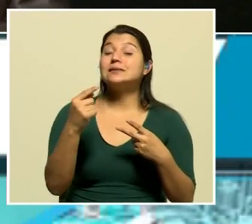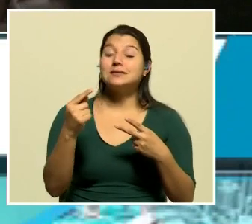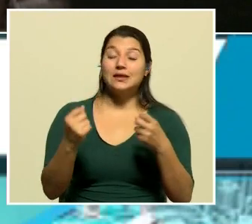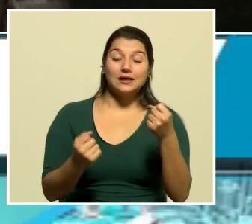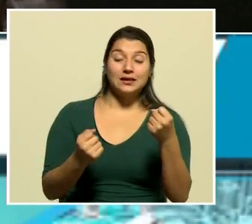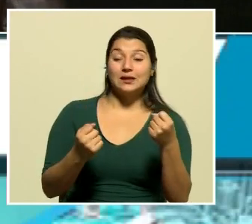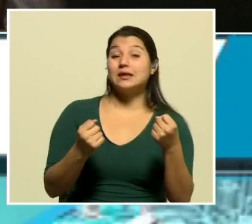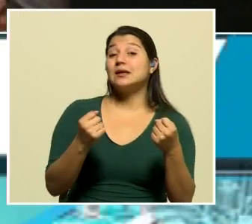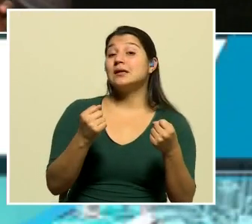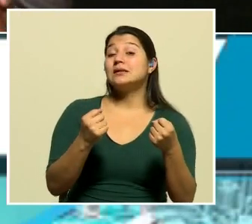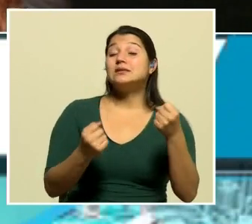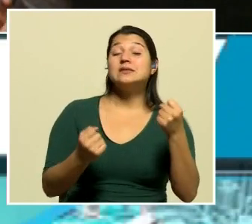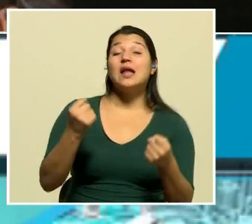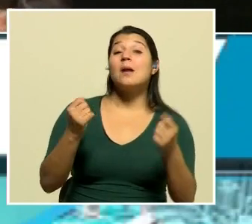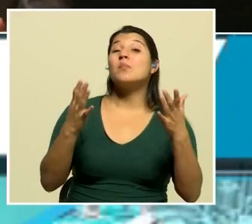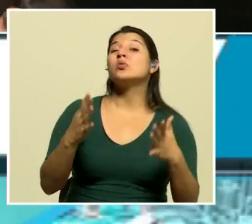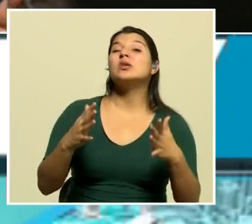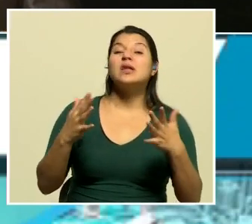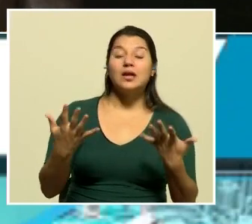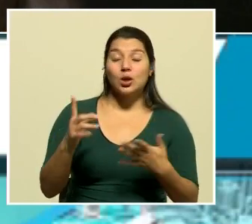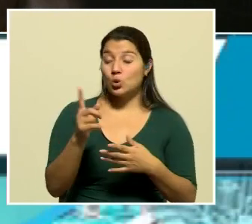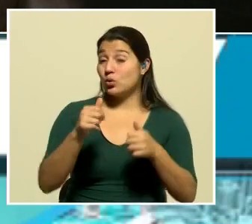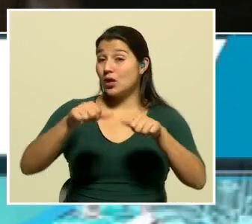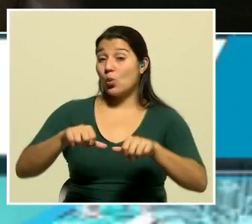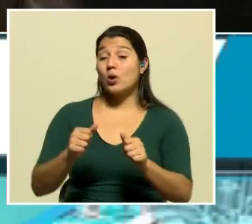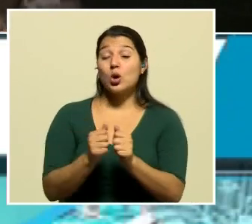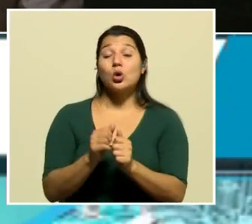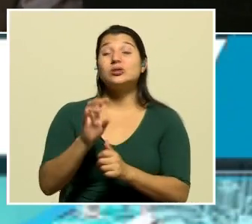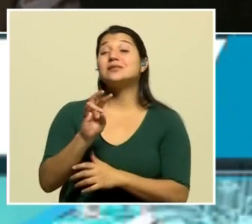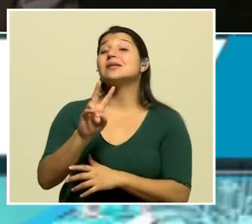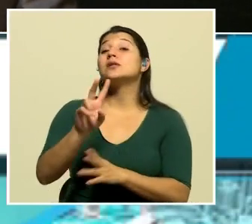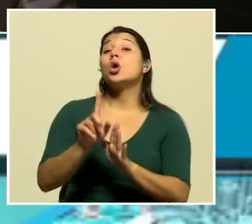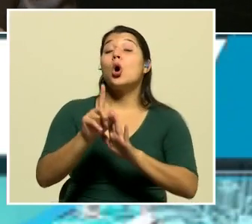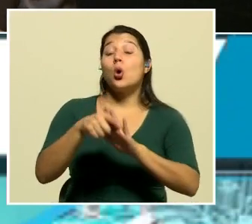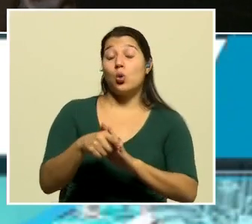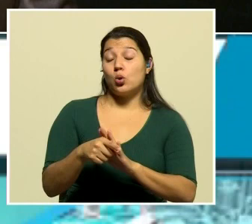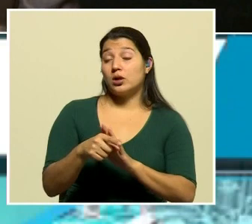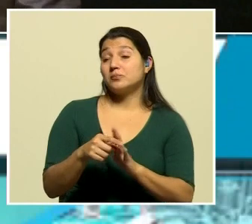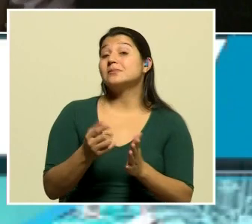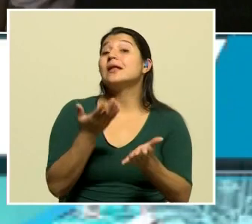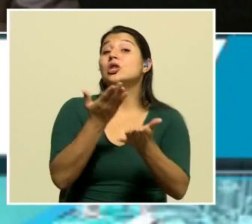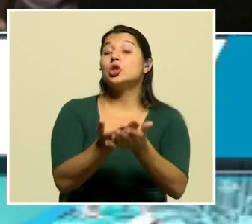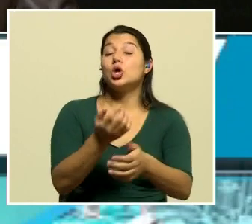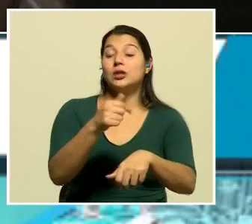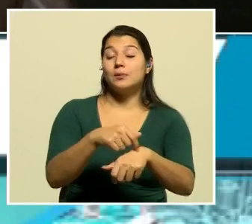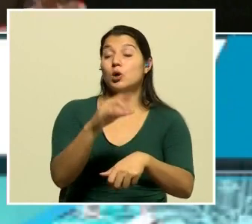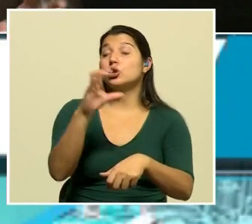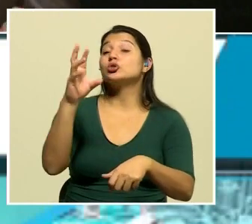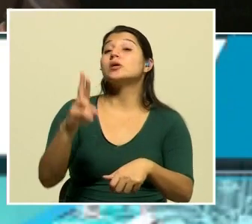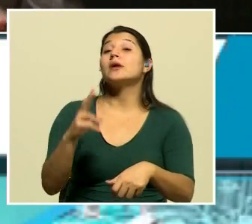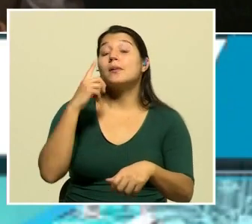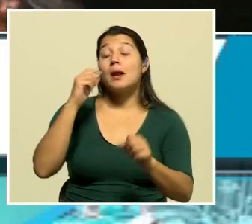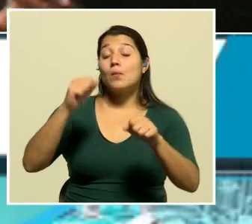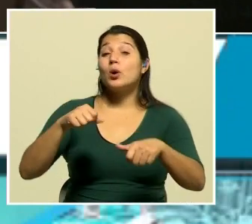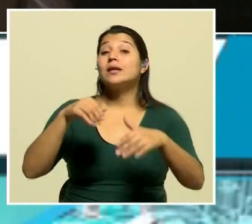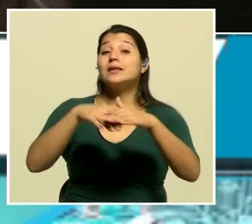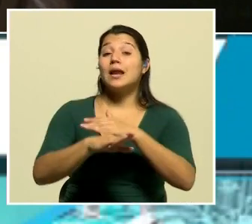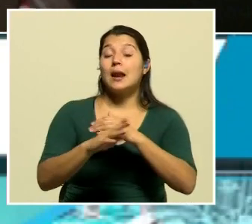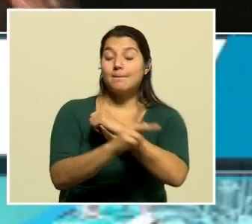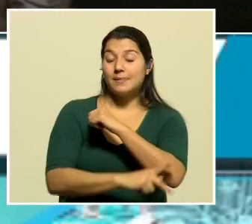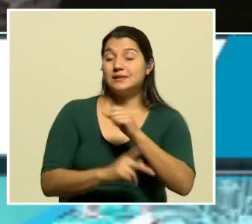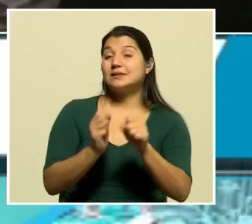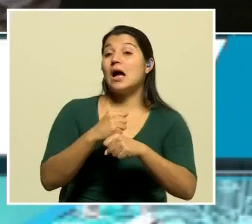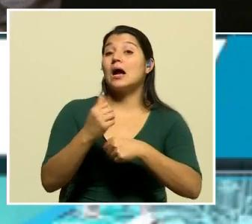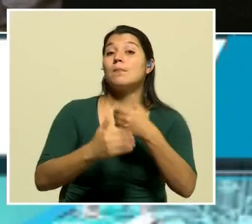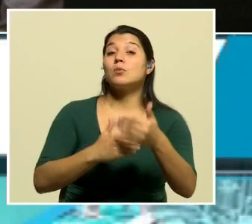transportistas que no les parece es el tema de las 72 horas que Costa Rica ha dado para que ellos entren al país, realicen todo su procedimiento